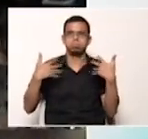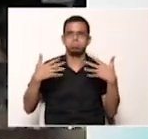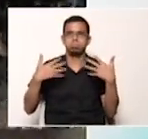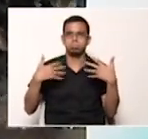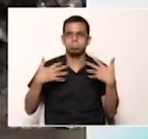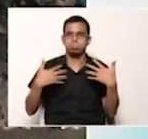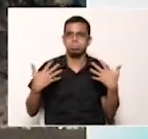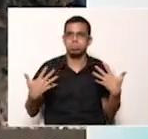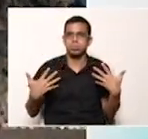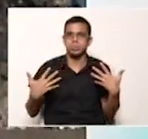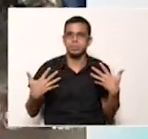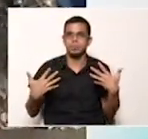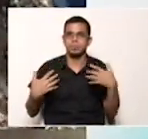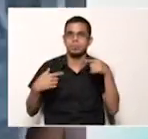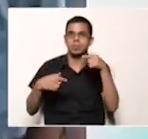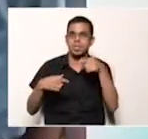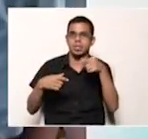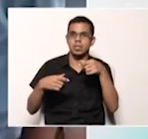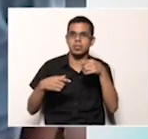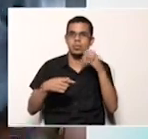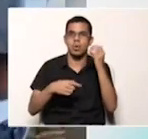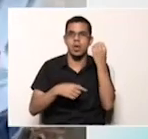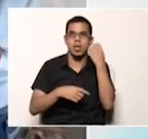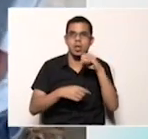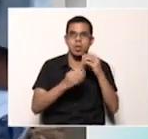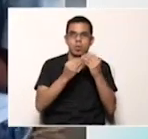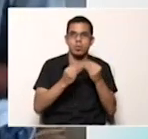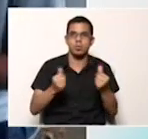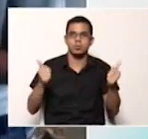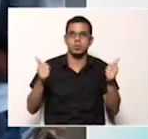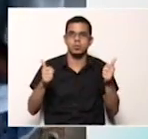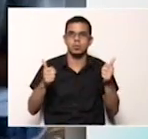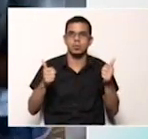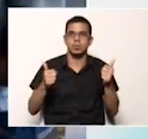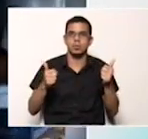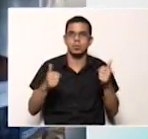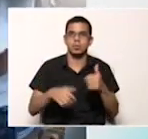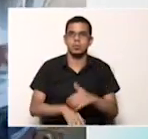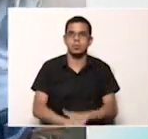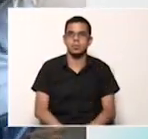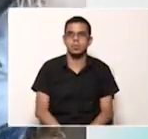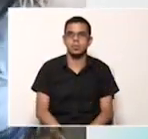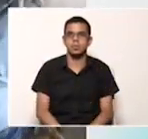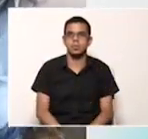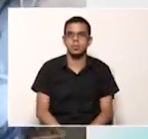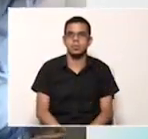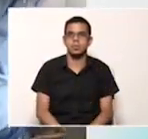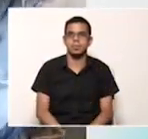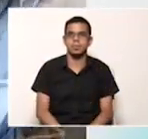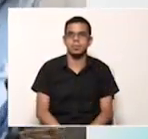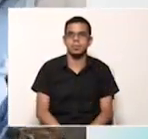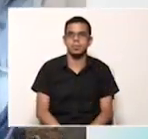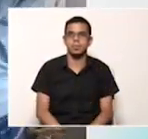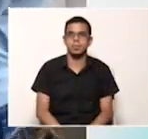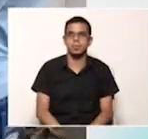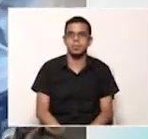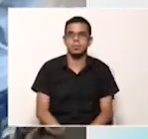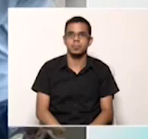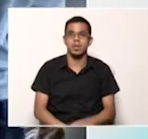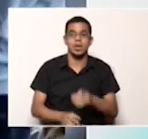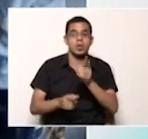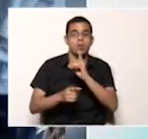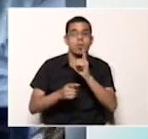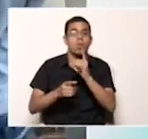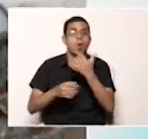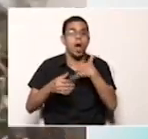Global. Y eso derrite el hielo. La gente no acola. No colabora con el planeta.